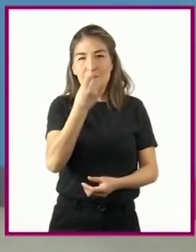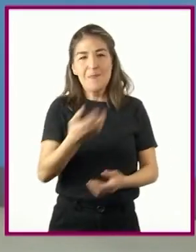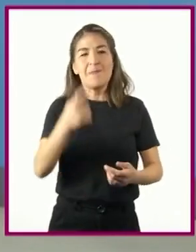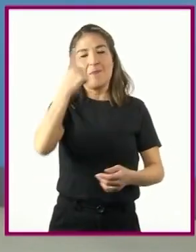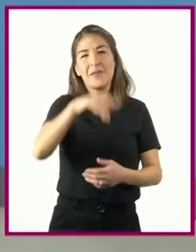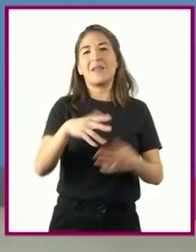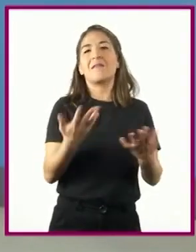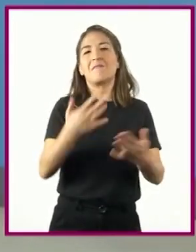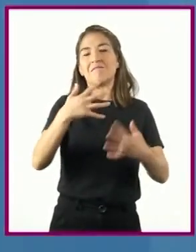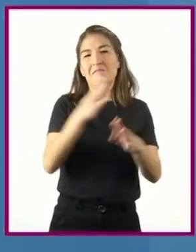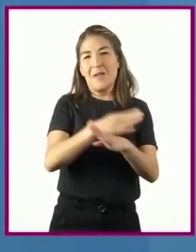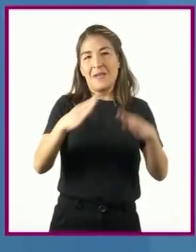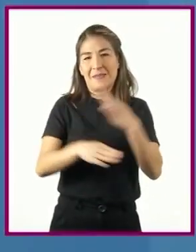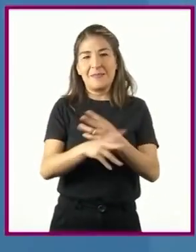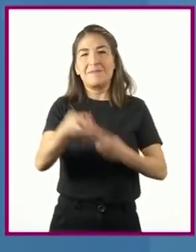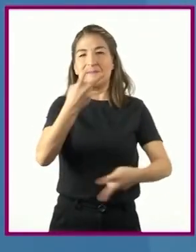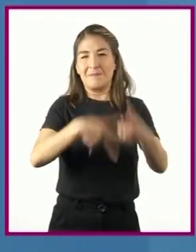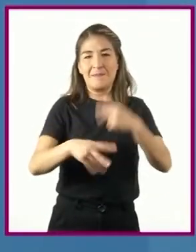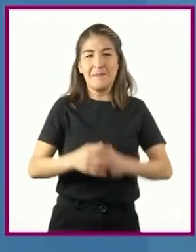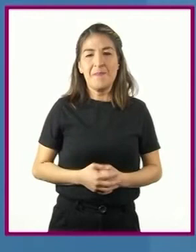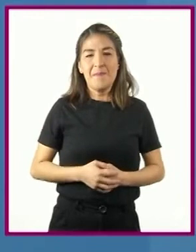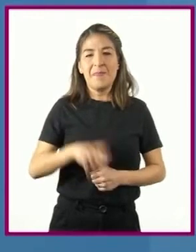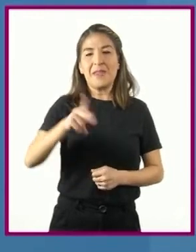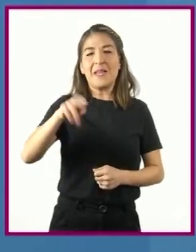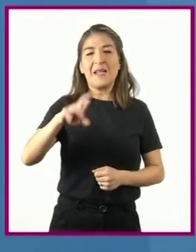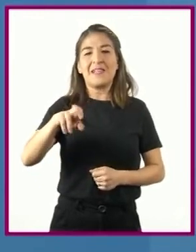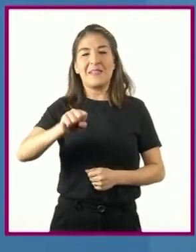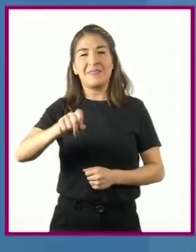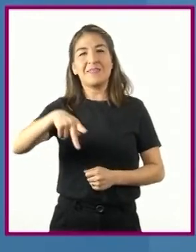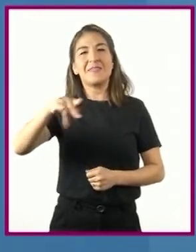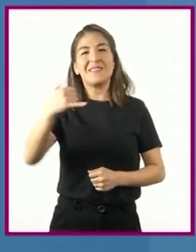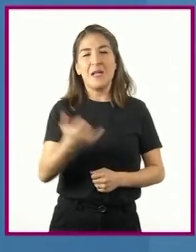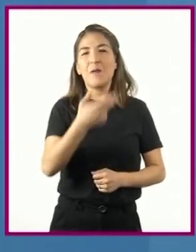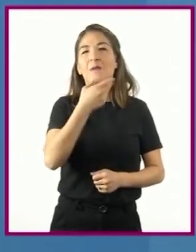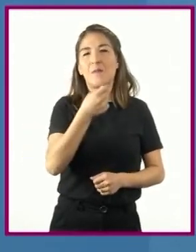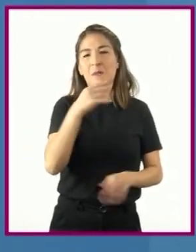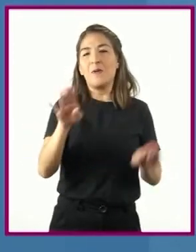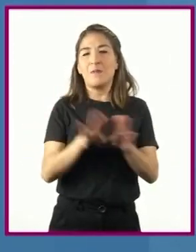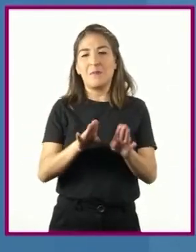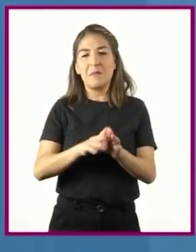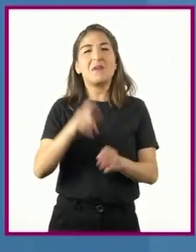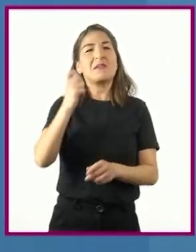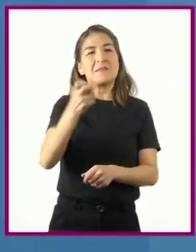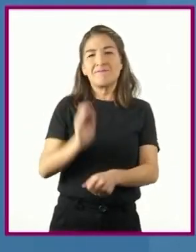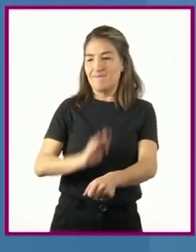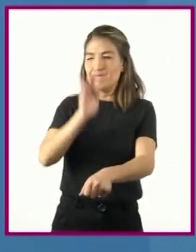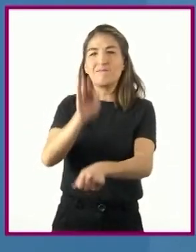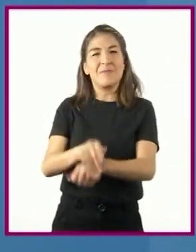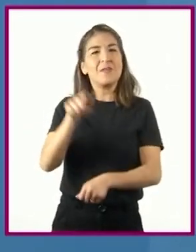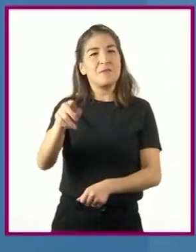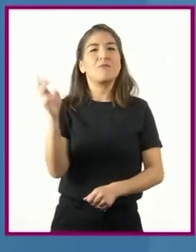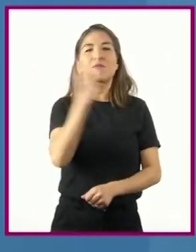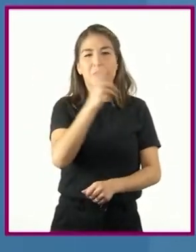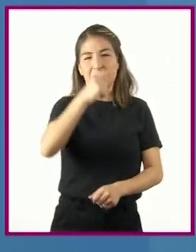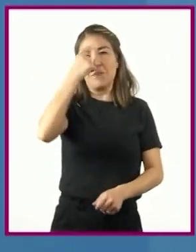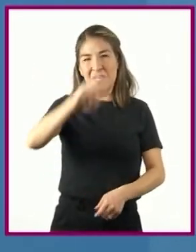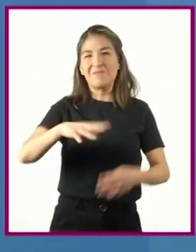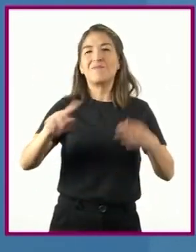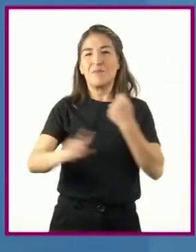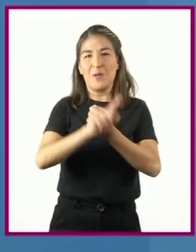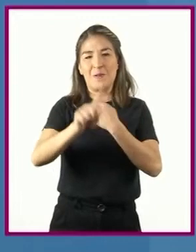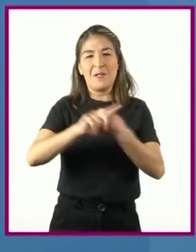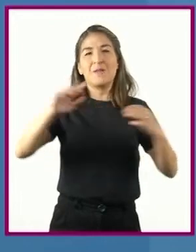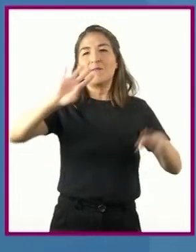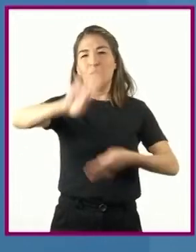y combustible. Kerensky, en cambio, apoyó la permanencia de Rusia en el conflicto mundial, por lo que